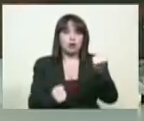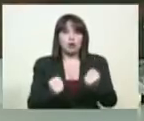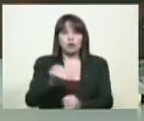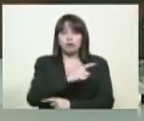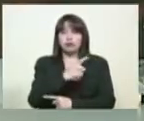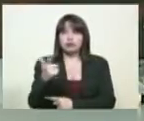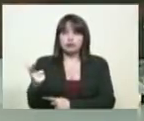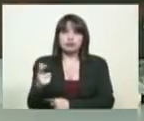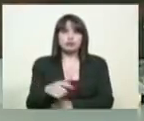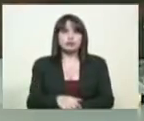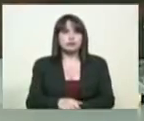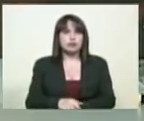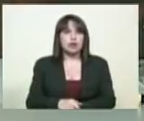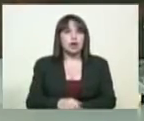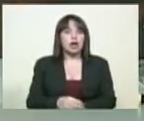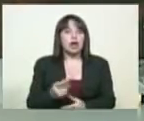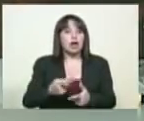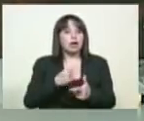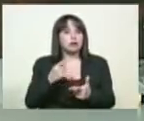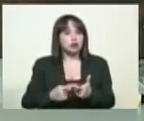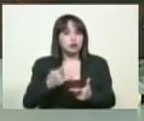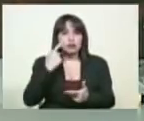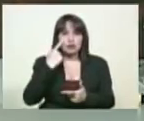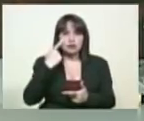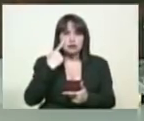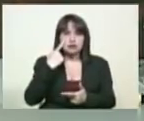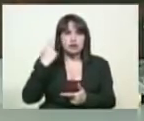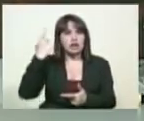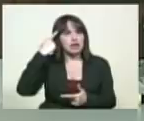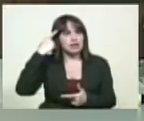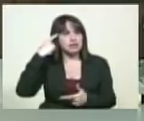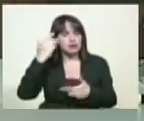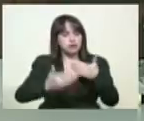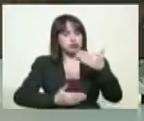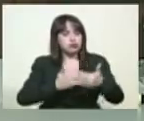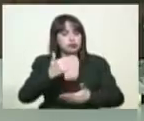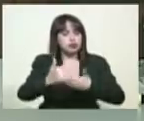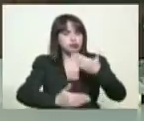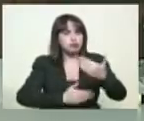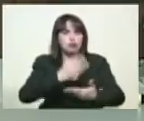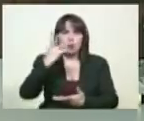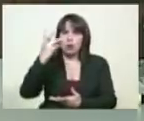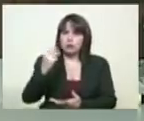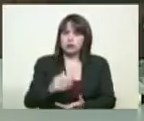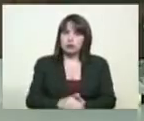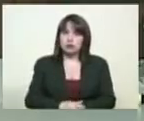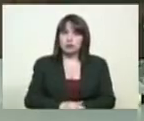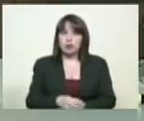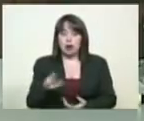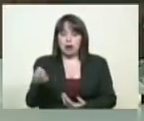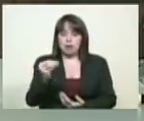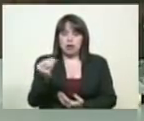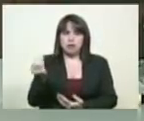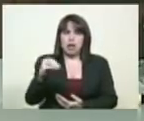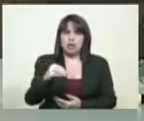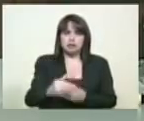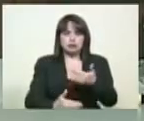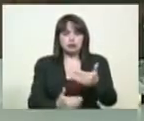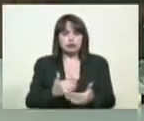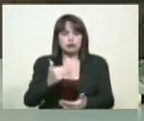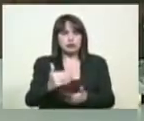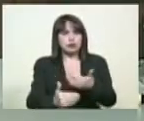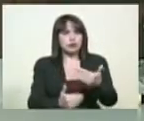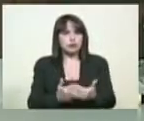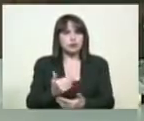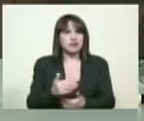usted desea en cuenta como hemos venido construyendo los instrumentos van surgiendo de la propia crisis como dice